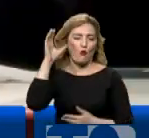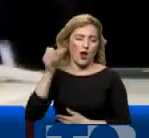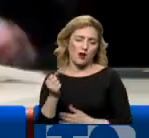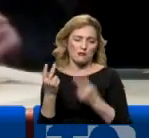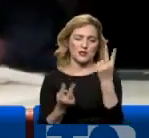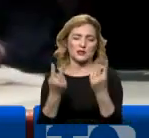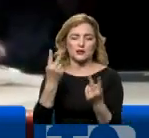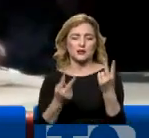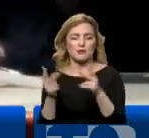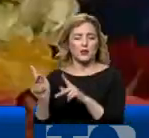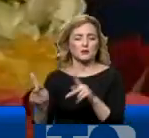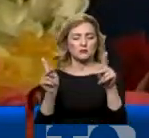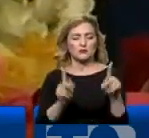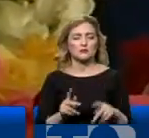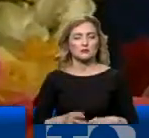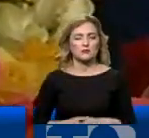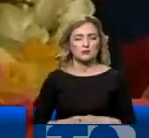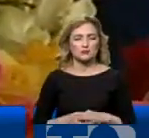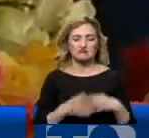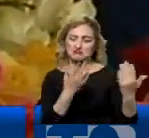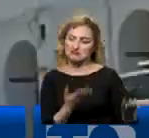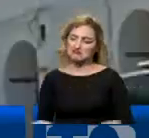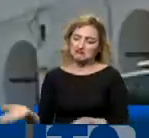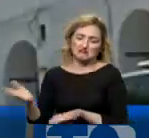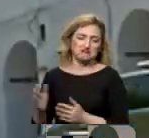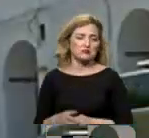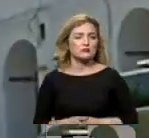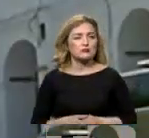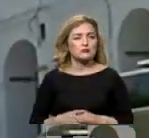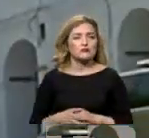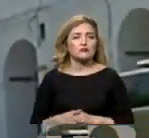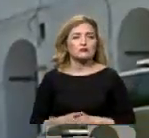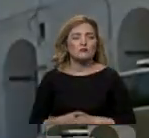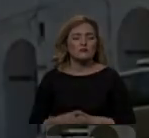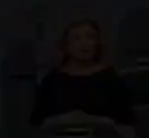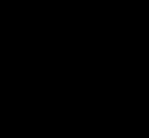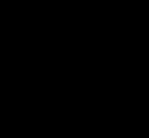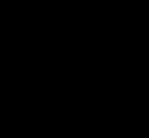La ciudad está preparada y con los brazos abiertos. Joana Ramos, 24 horas.